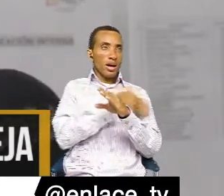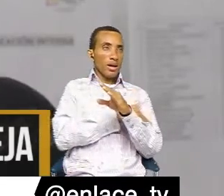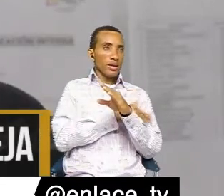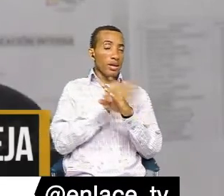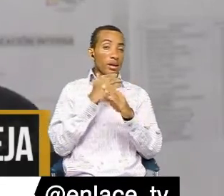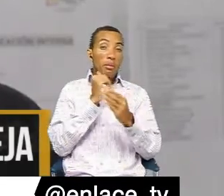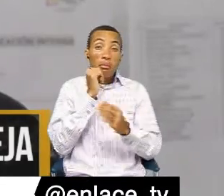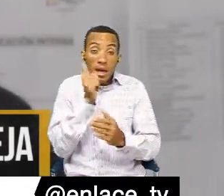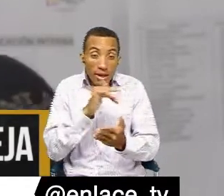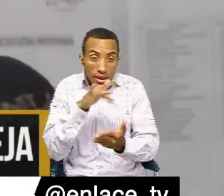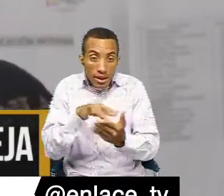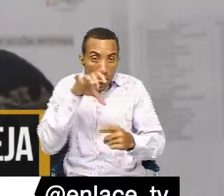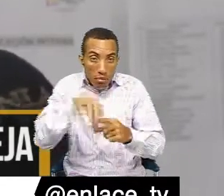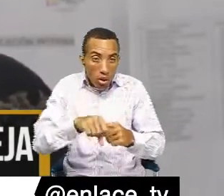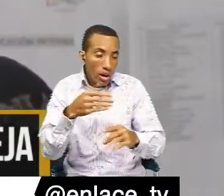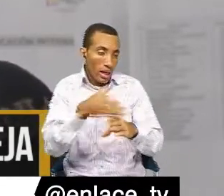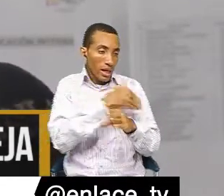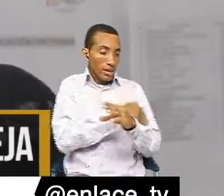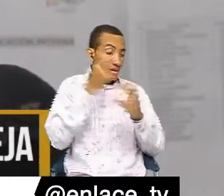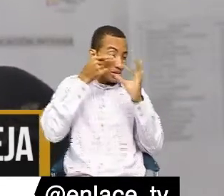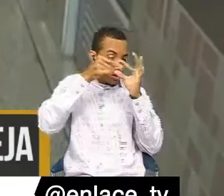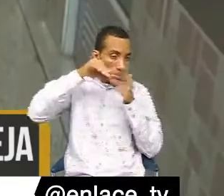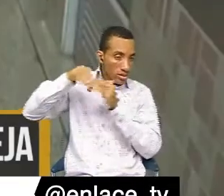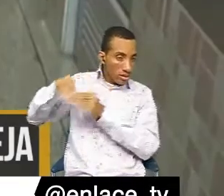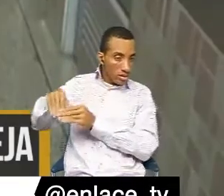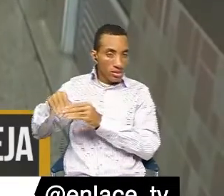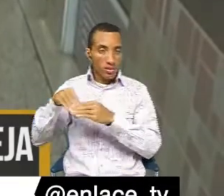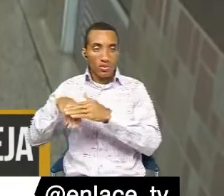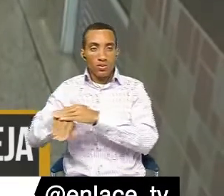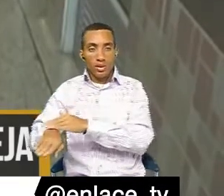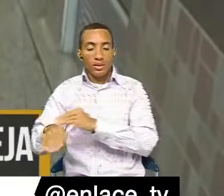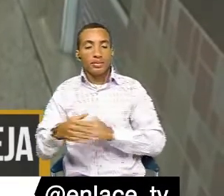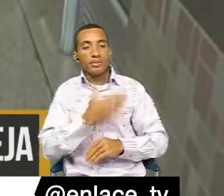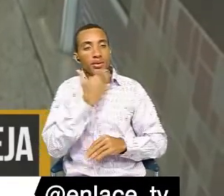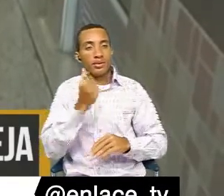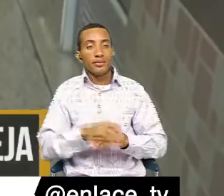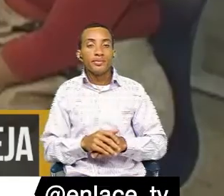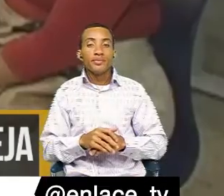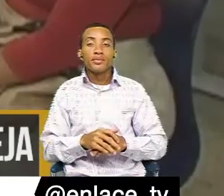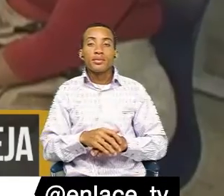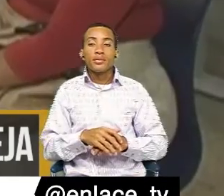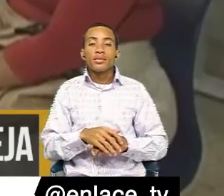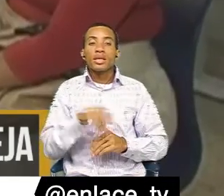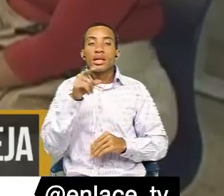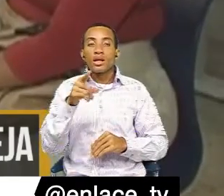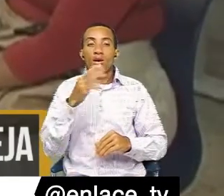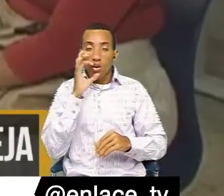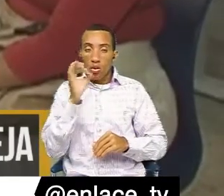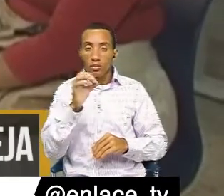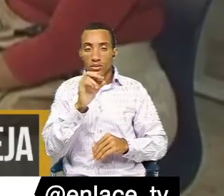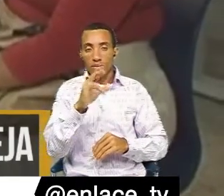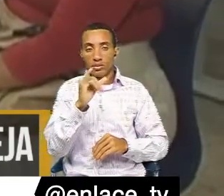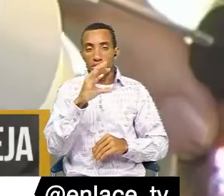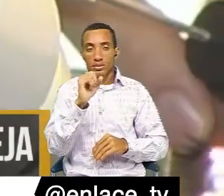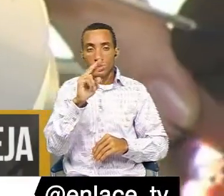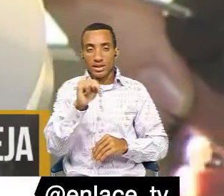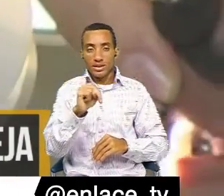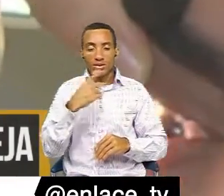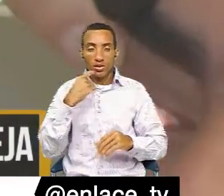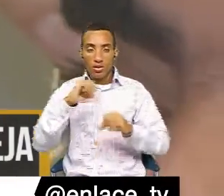la consulta. Básicamente eso. El Centro Ocular del Dr. Rincón de la ciudad de Bogotá le ofrecerá a sus pacientes